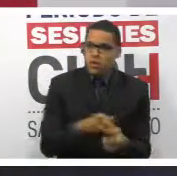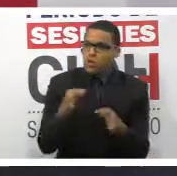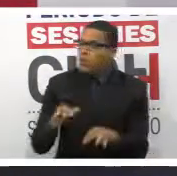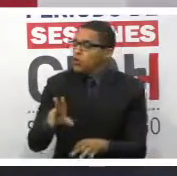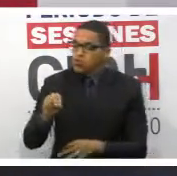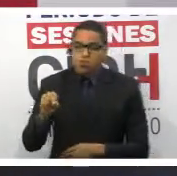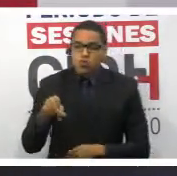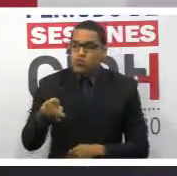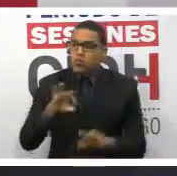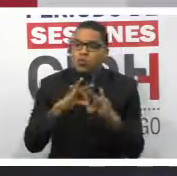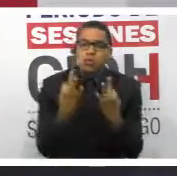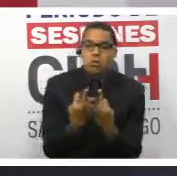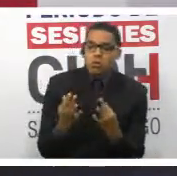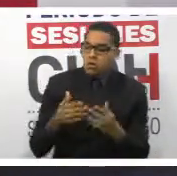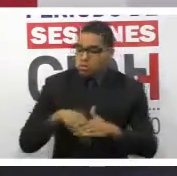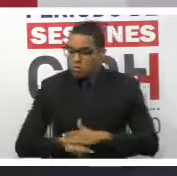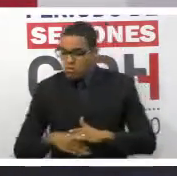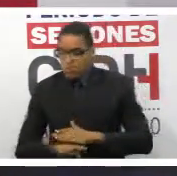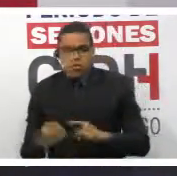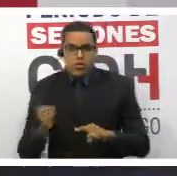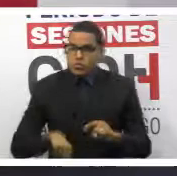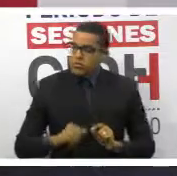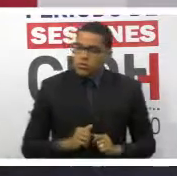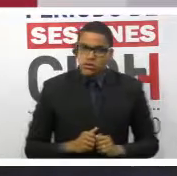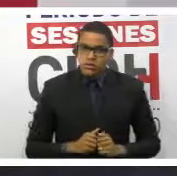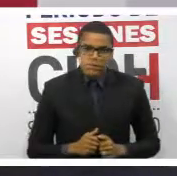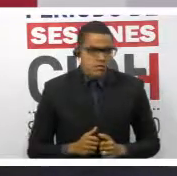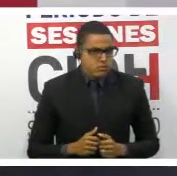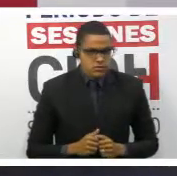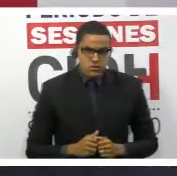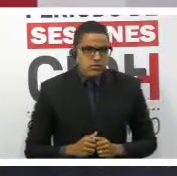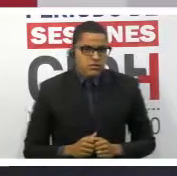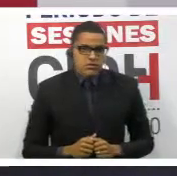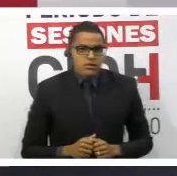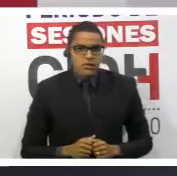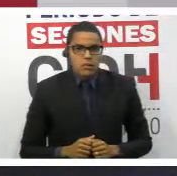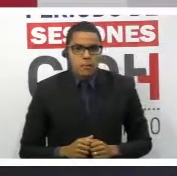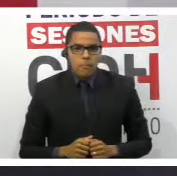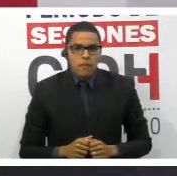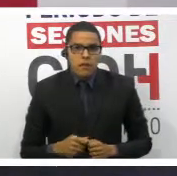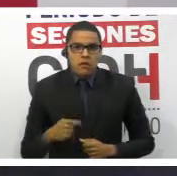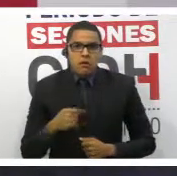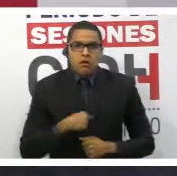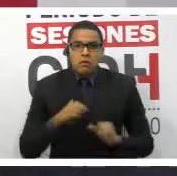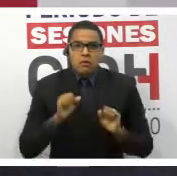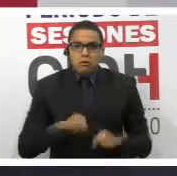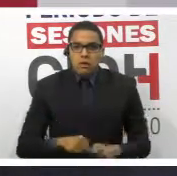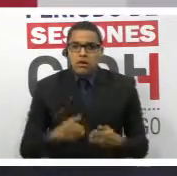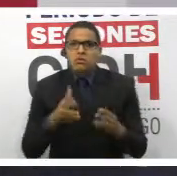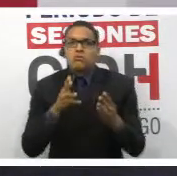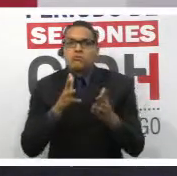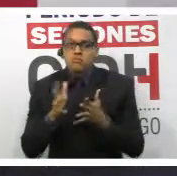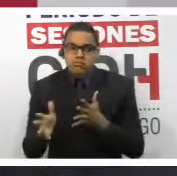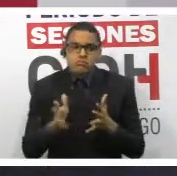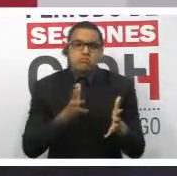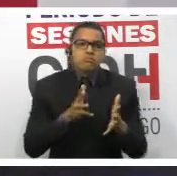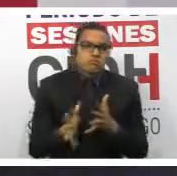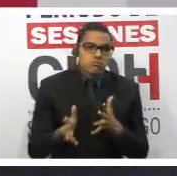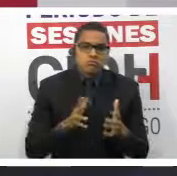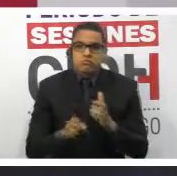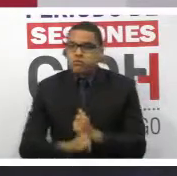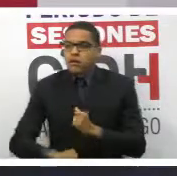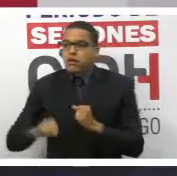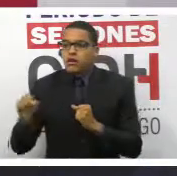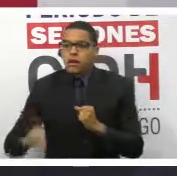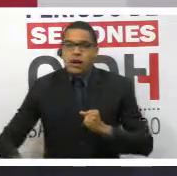con un físico que incluye situaciones de raids trampolín